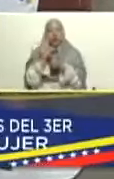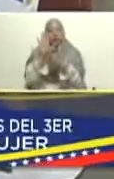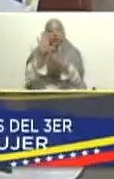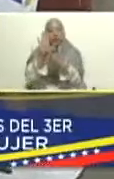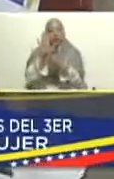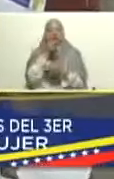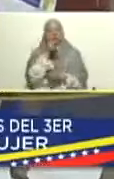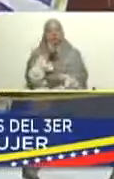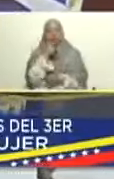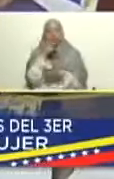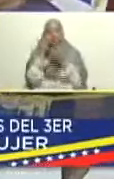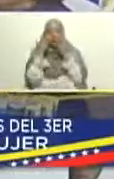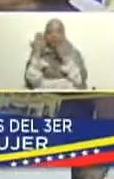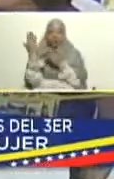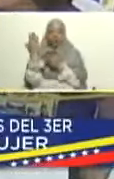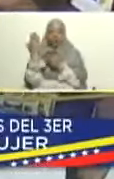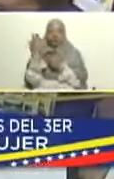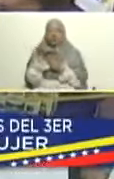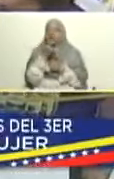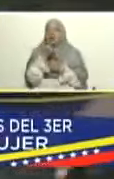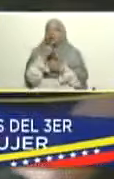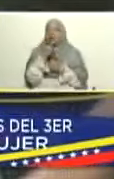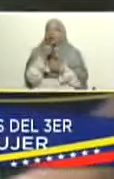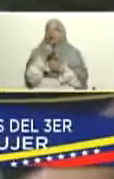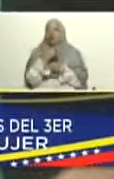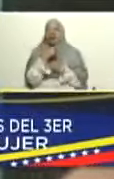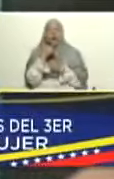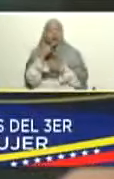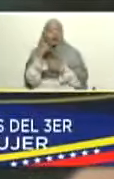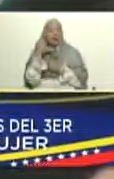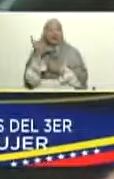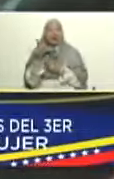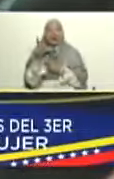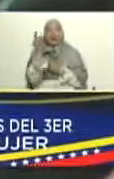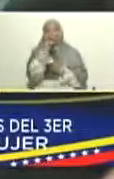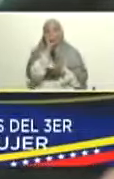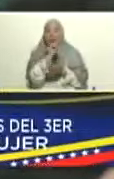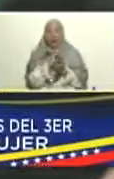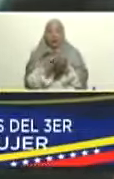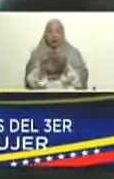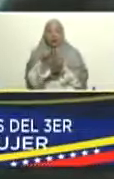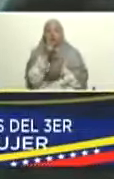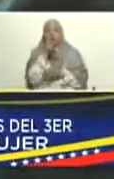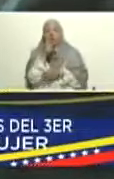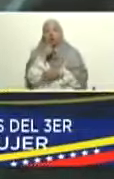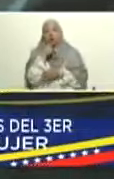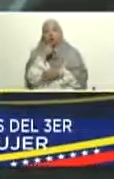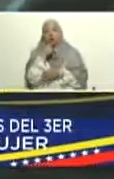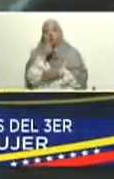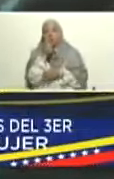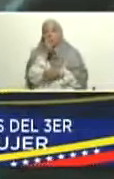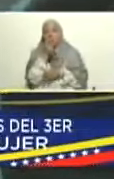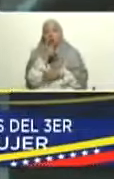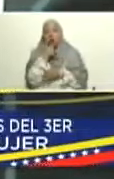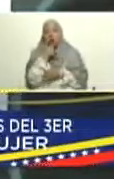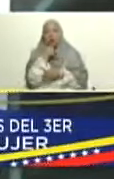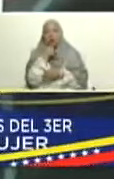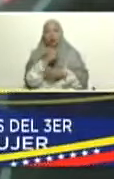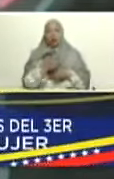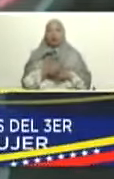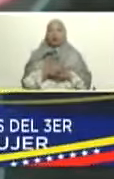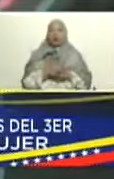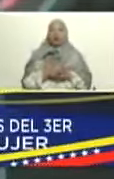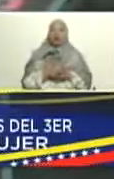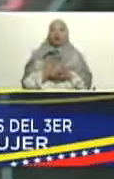esta es mire. Mi presentación. Qué bella, qué buen gusto. Gracias. Qué diseño. Estilo, ¿ah?